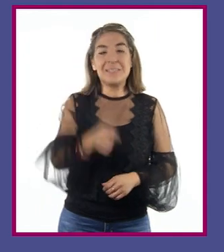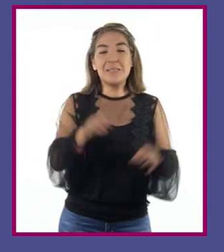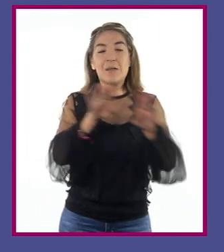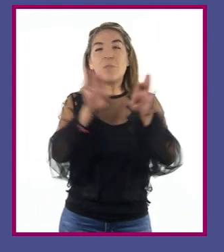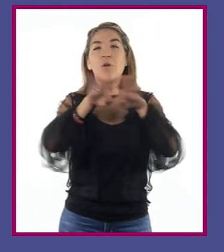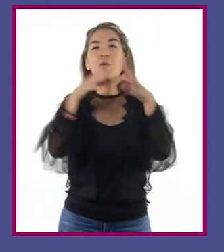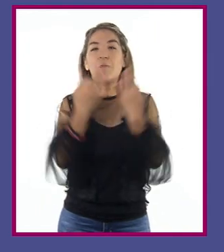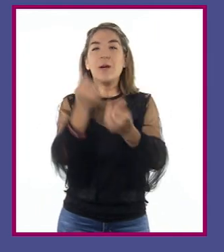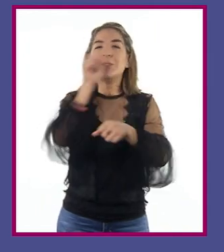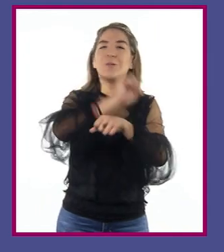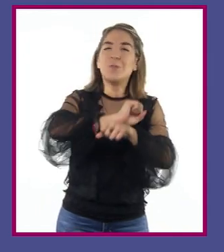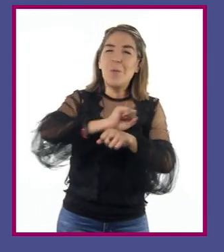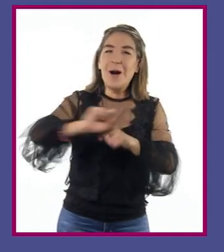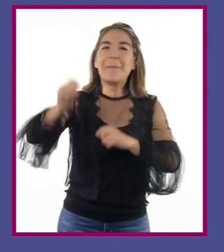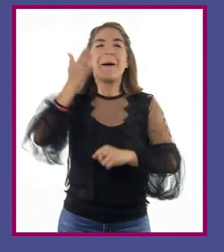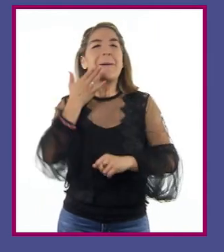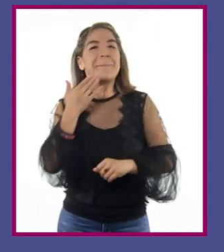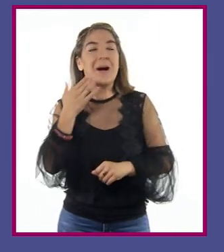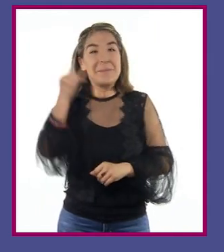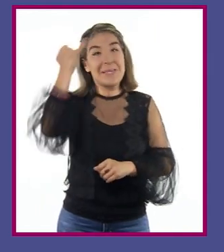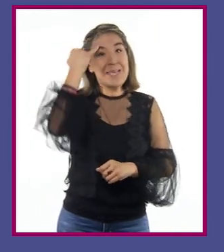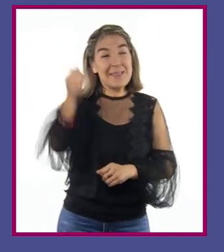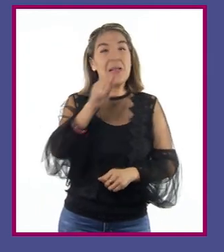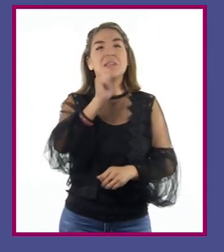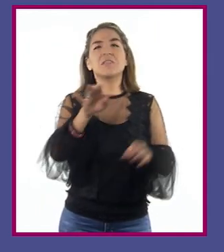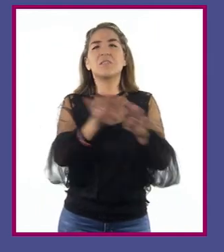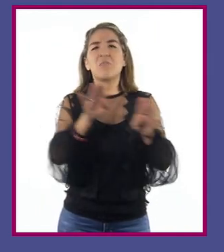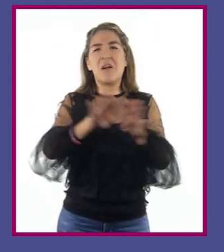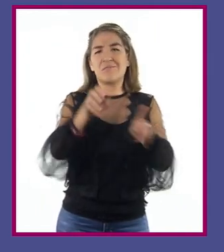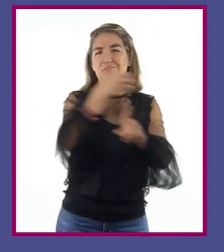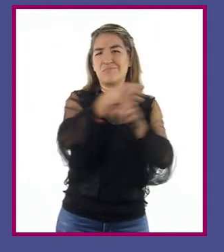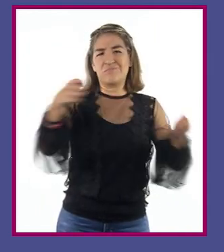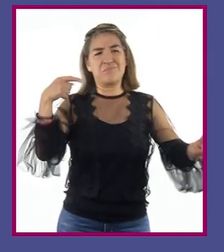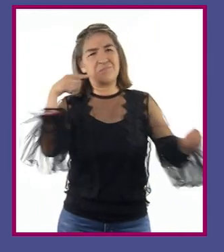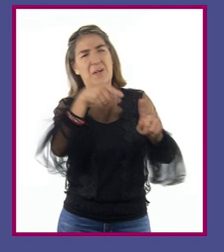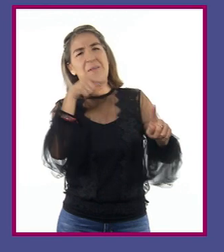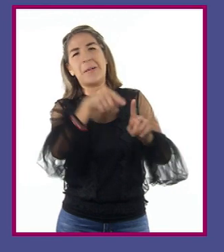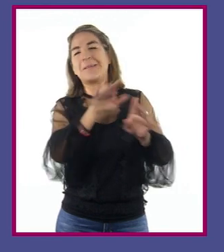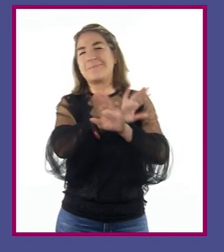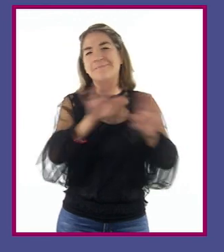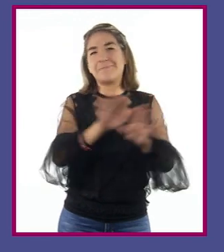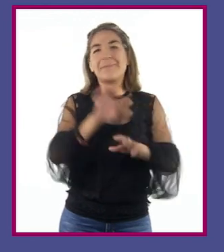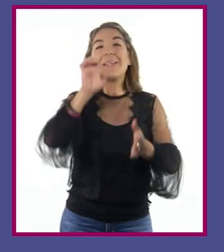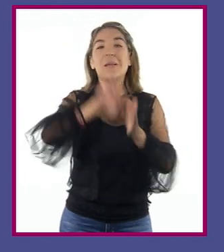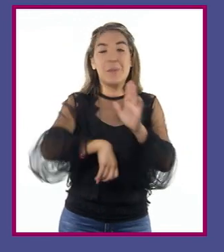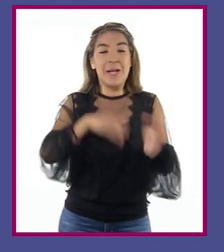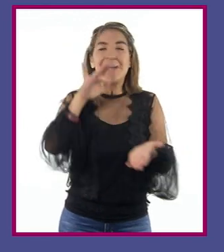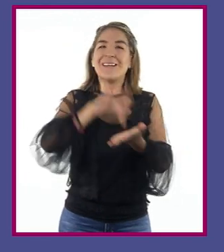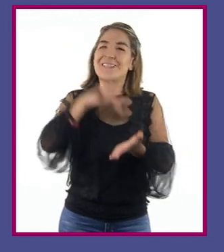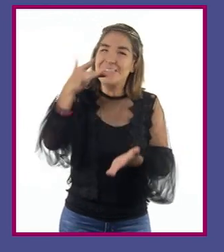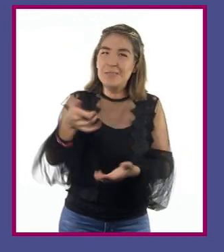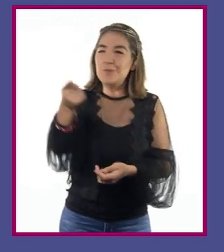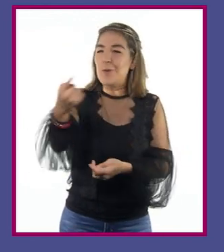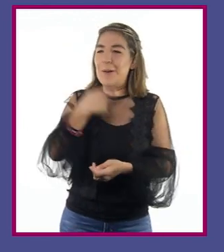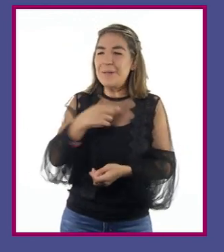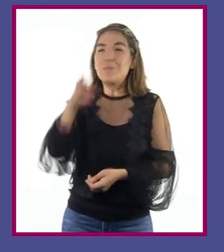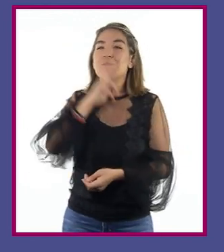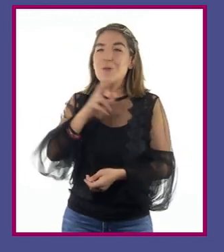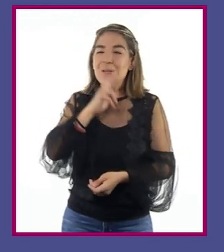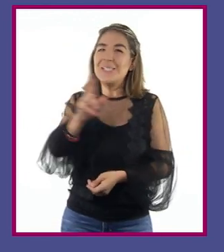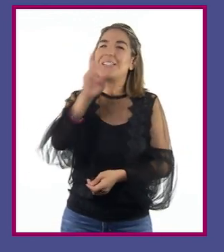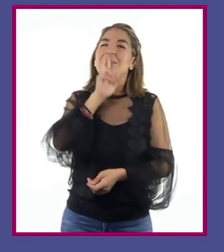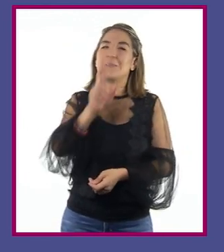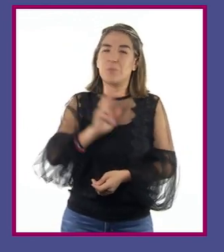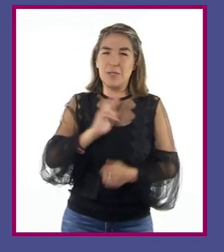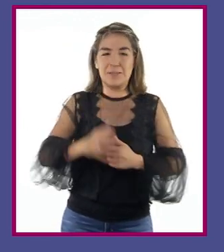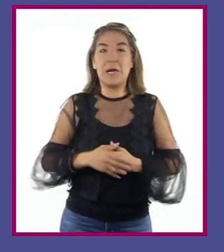forma suave y sutil, las ideas, evitando oraciones directas. Por ejemplo, agradezco la pronta respuesta al presente,